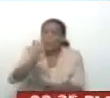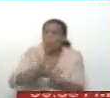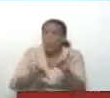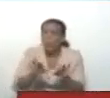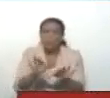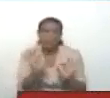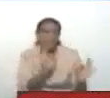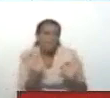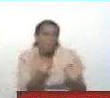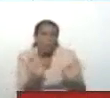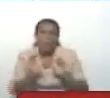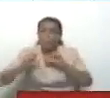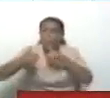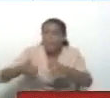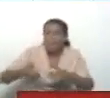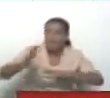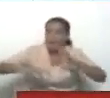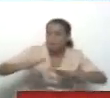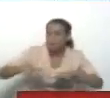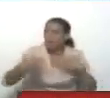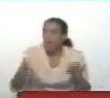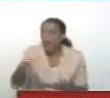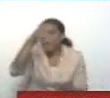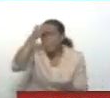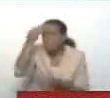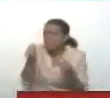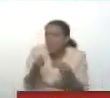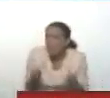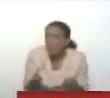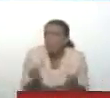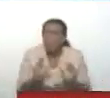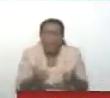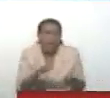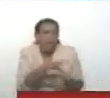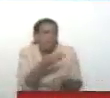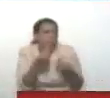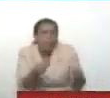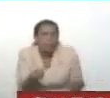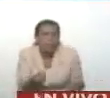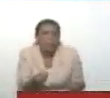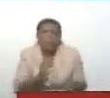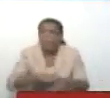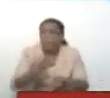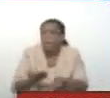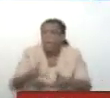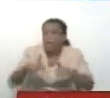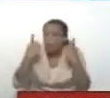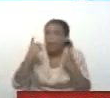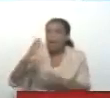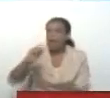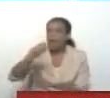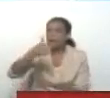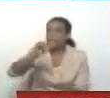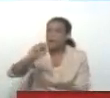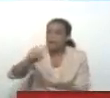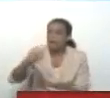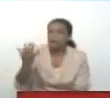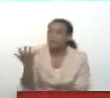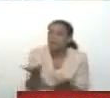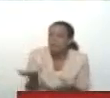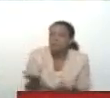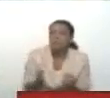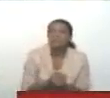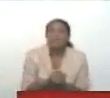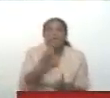los ritmos? ¿Cuándo empezaron a tocar? ¿Dónde aprendieron a tocar? ¿Dónde aprendieron a cantar? ¿Por qué en Carayaca? En Carayaca,